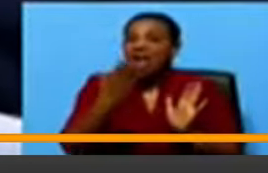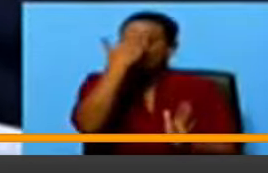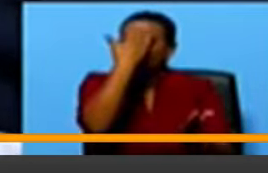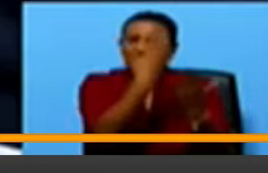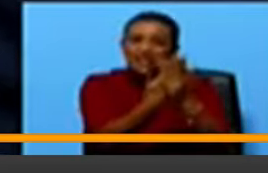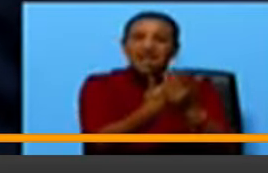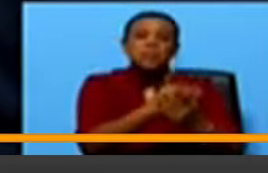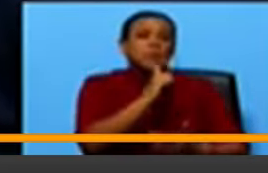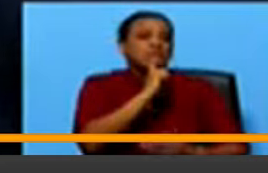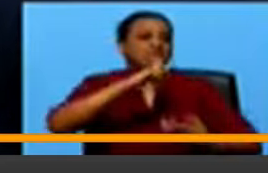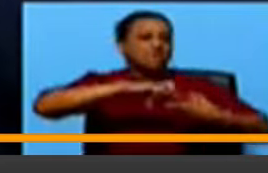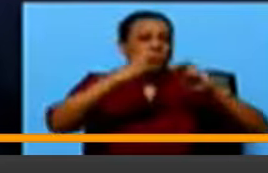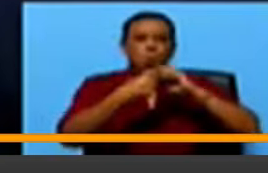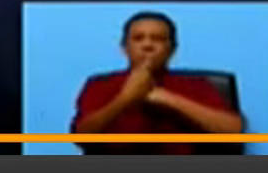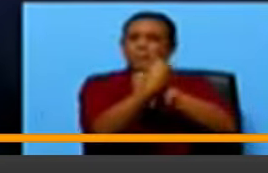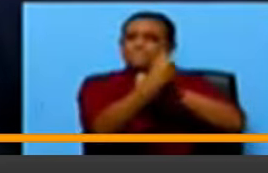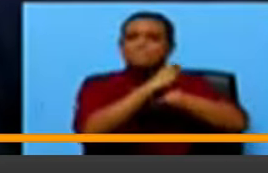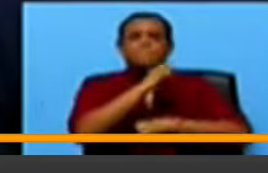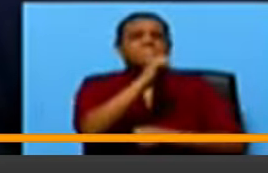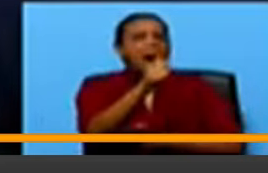enfrentando conspiraciones,